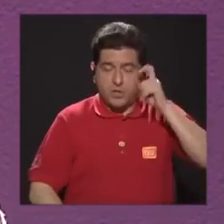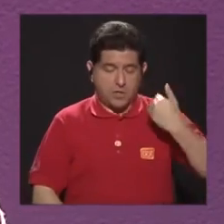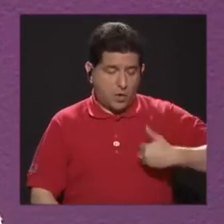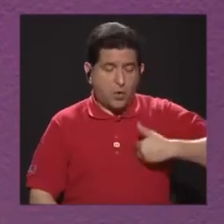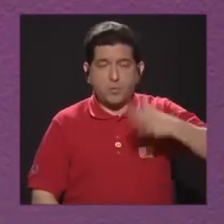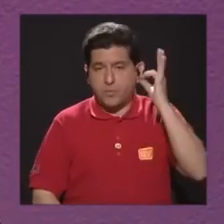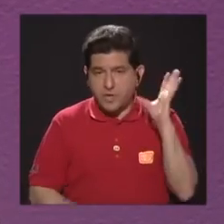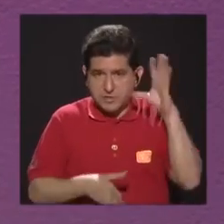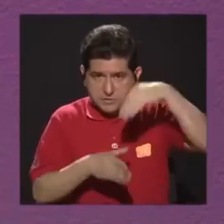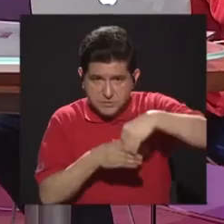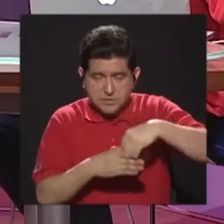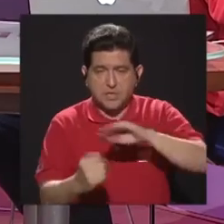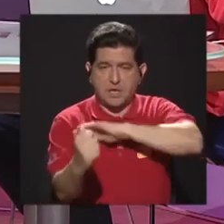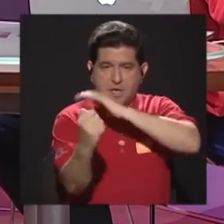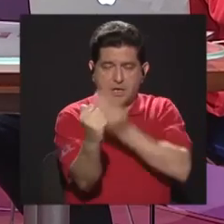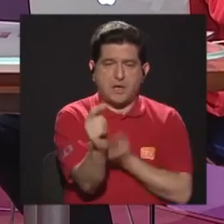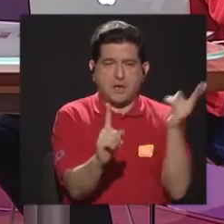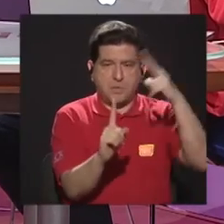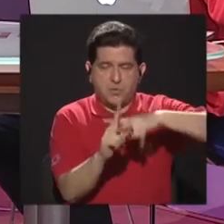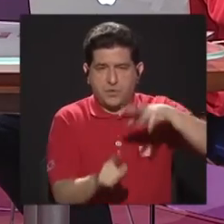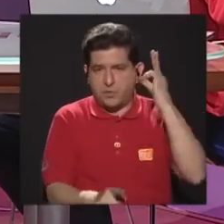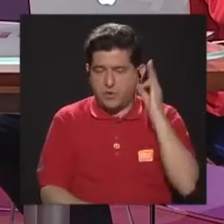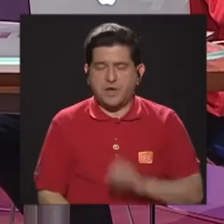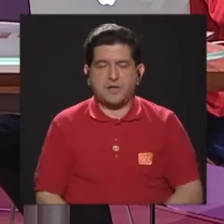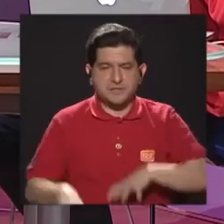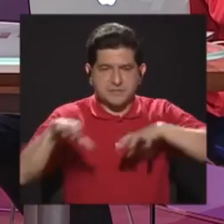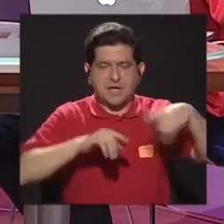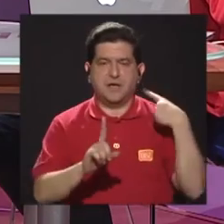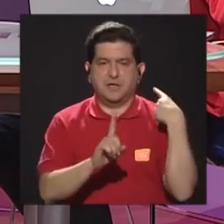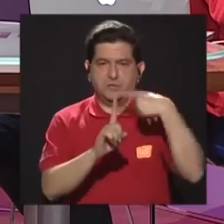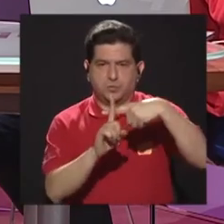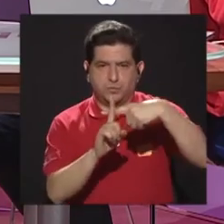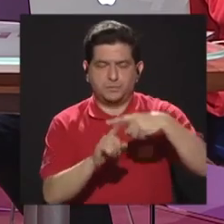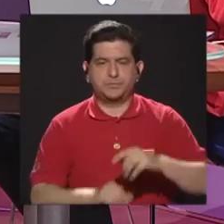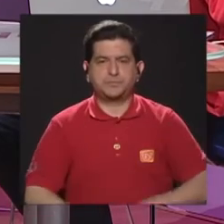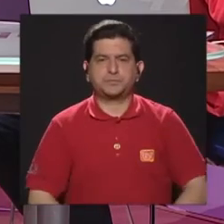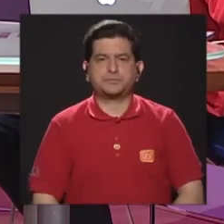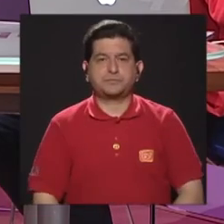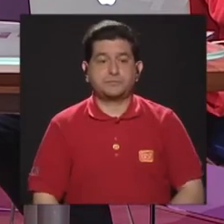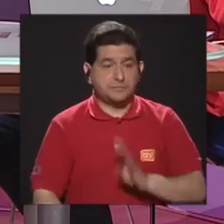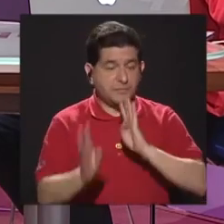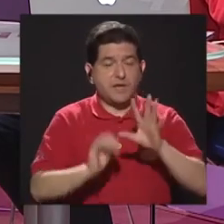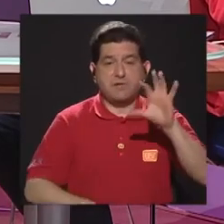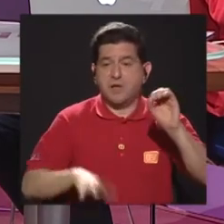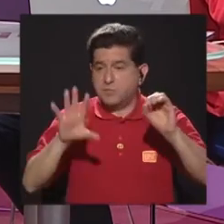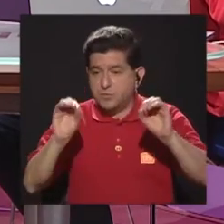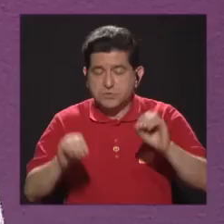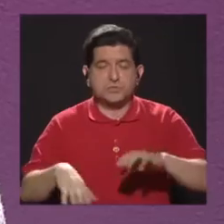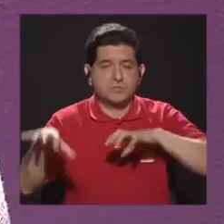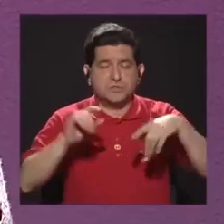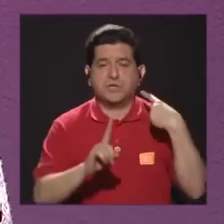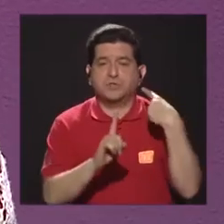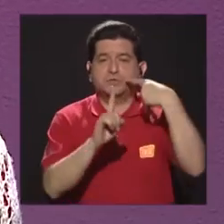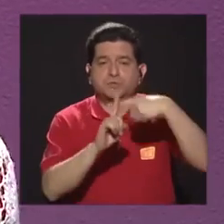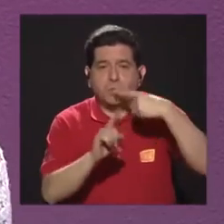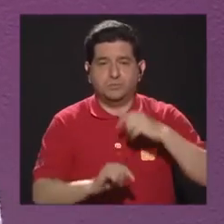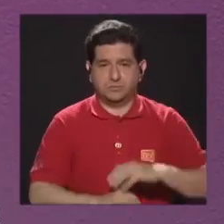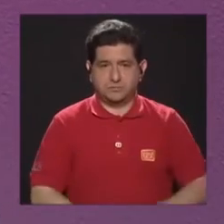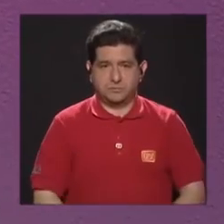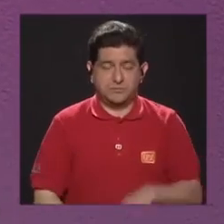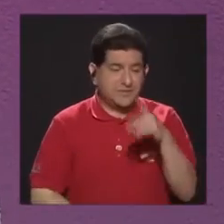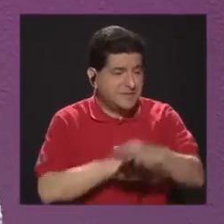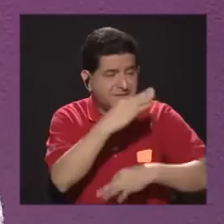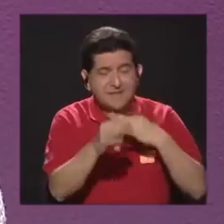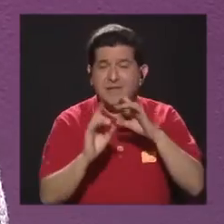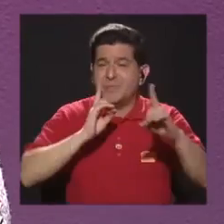mujeres y el empoderamiento de las mujeres como una acción afirmativa. Estamos hablando de paridad, de acciones afirmativas, de este